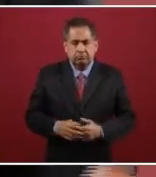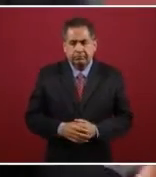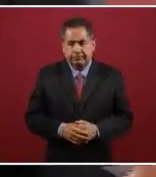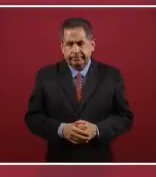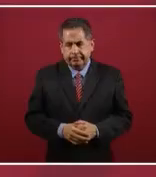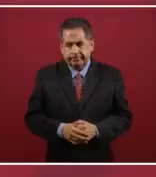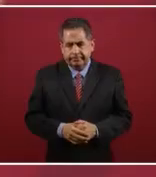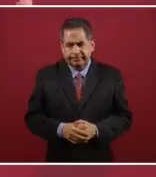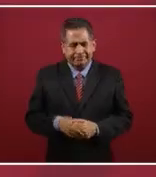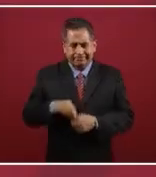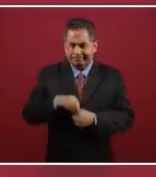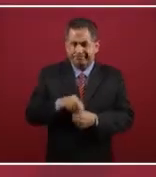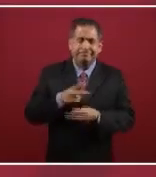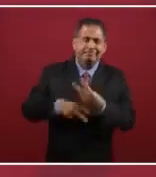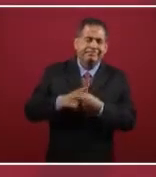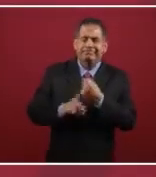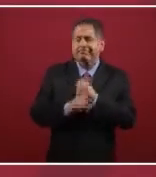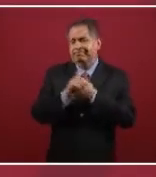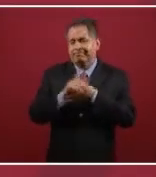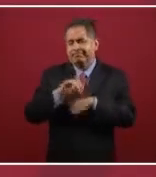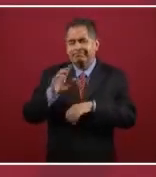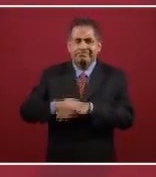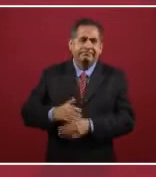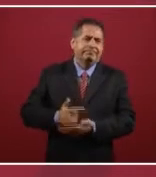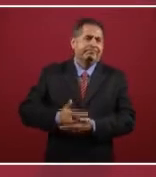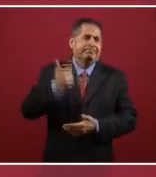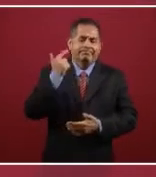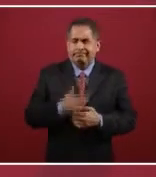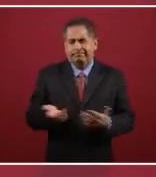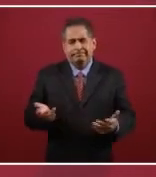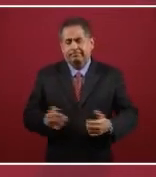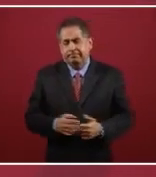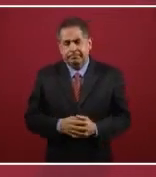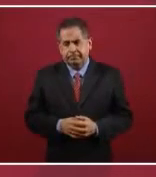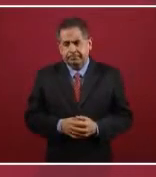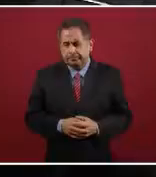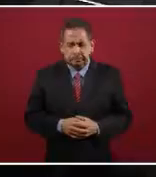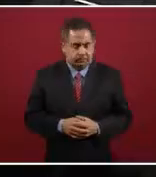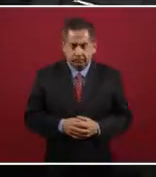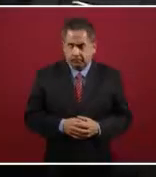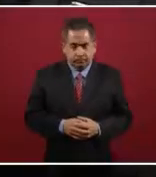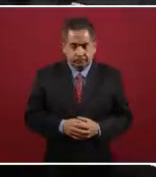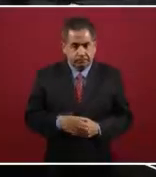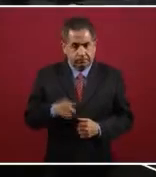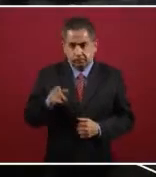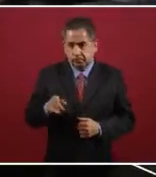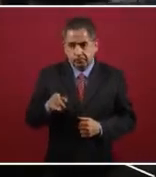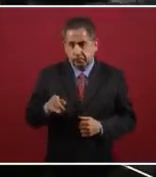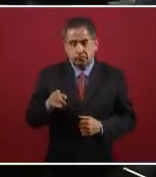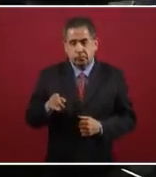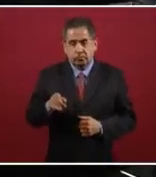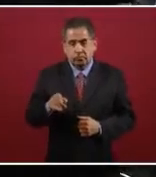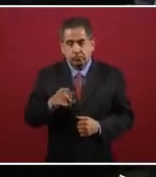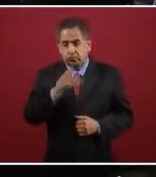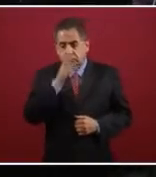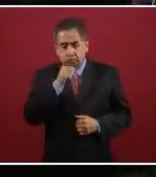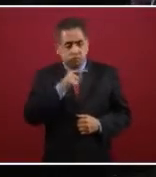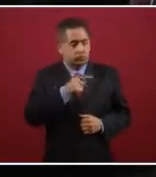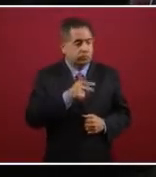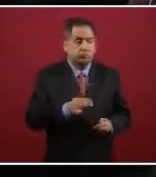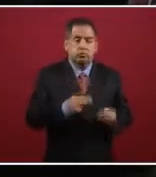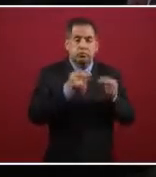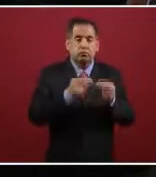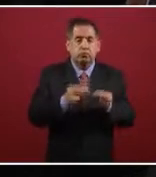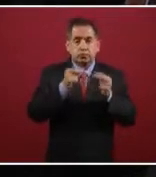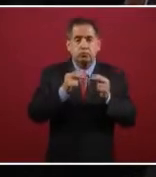se generan problemas graves no puede estar el negocio inmobiliario por